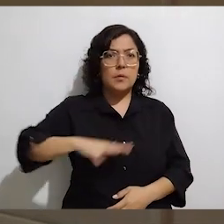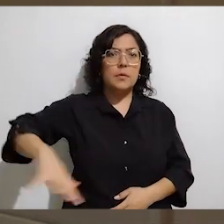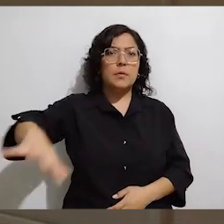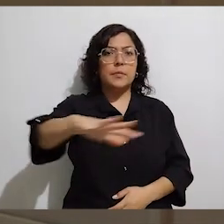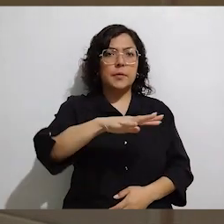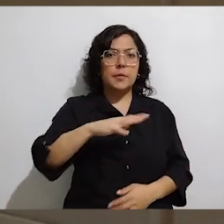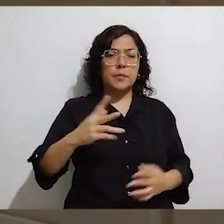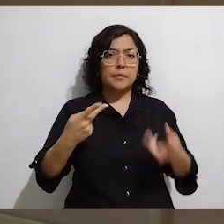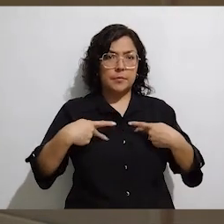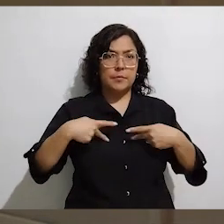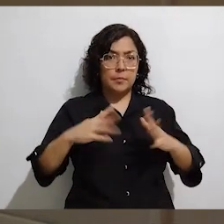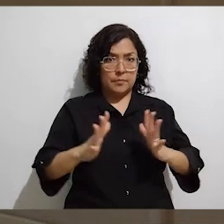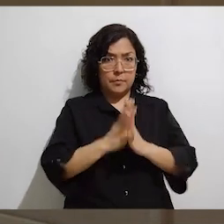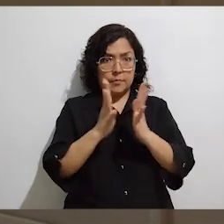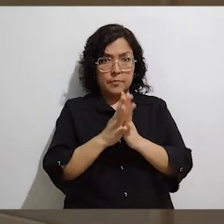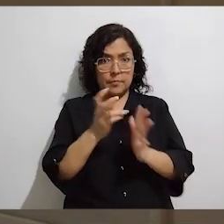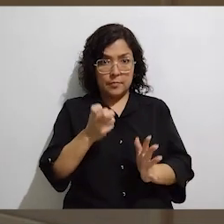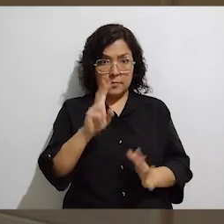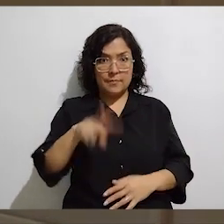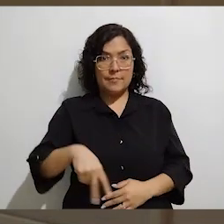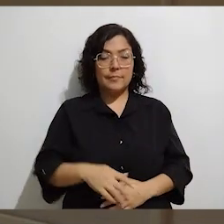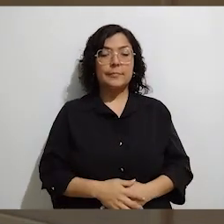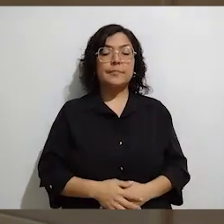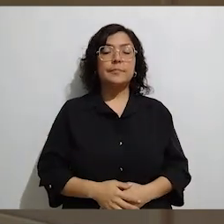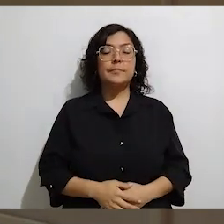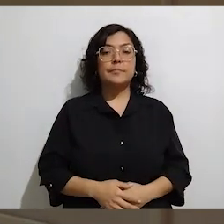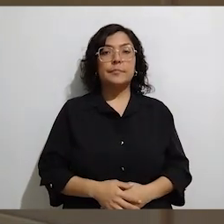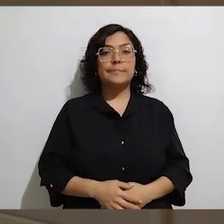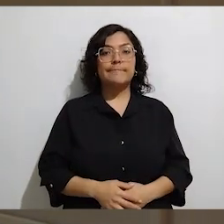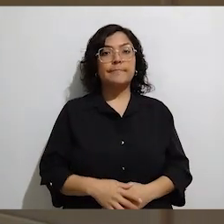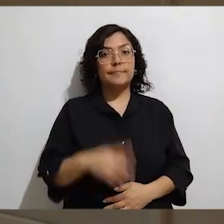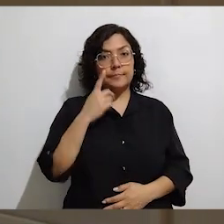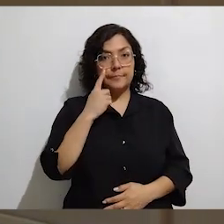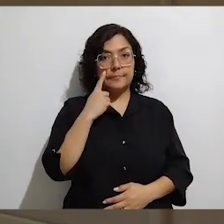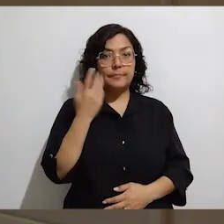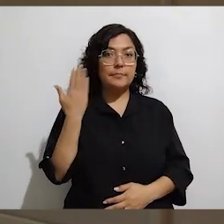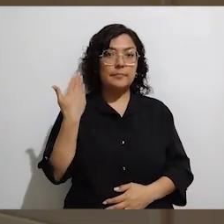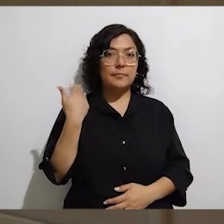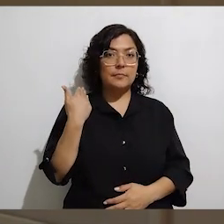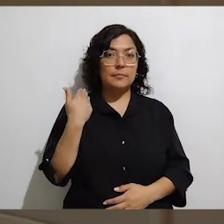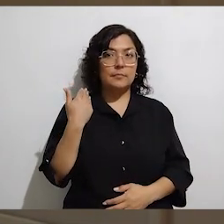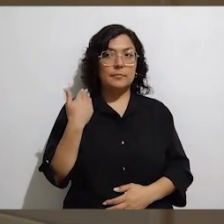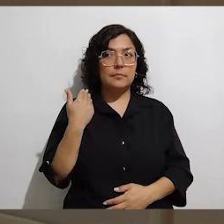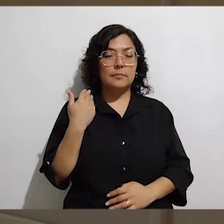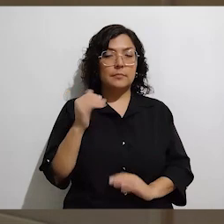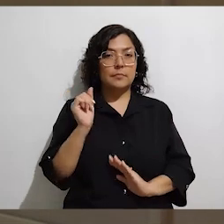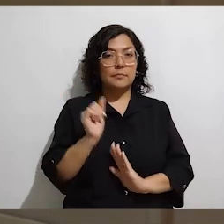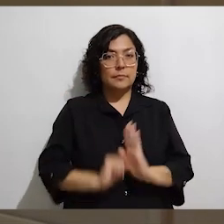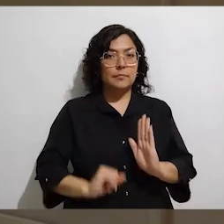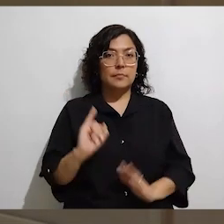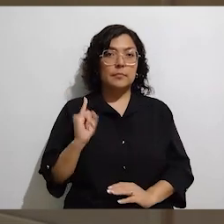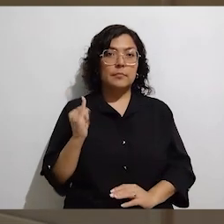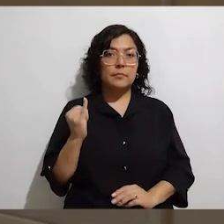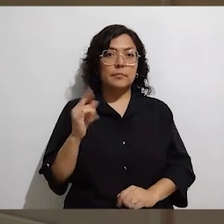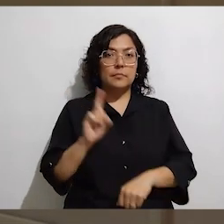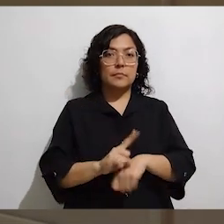de participación ciudadana? Miren, es bien interesante por lo siguiente. En este pasado proceso electoral del domingo 2 de junio,